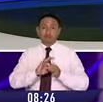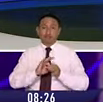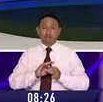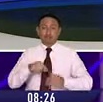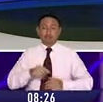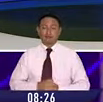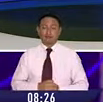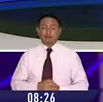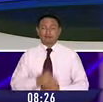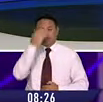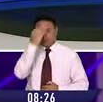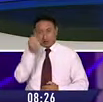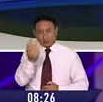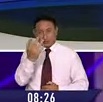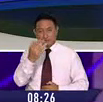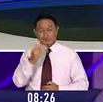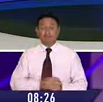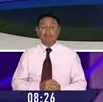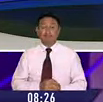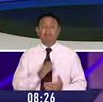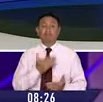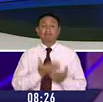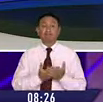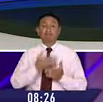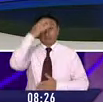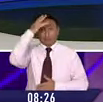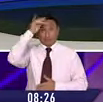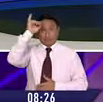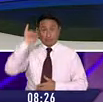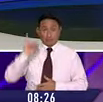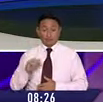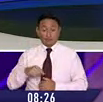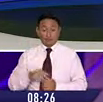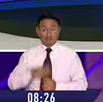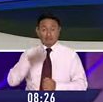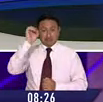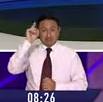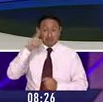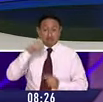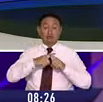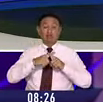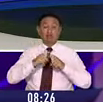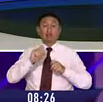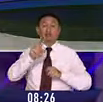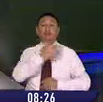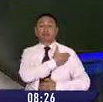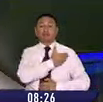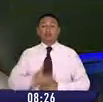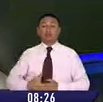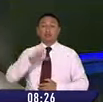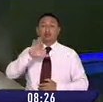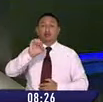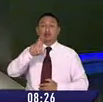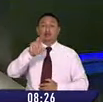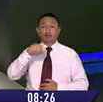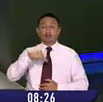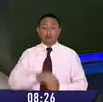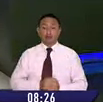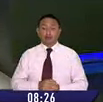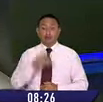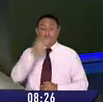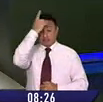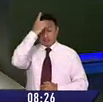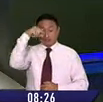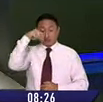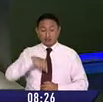buenos días. Gracias, Priscila. Las reacciones van lentas, pero se van dando. El ex vicepresidente de la Asamblea, Esteban Torres, dijo que no acepta la decisión